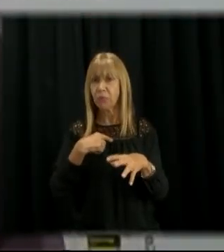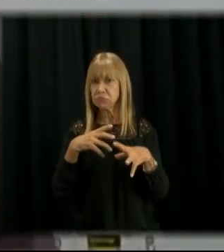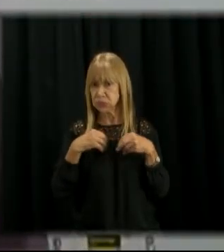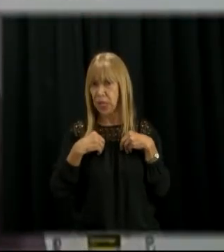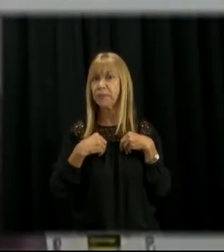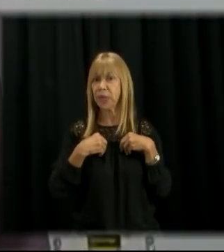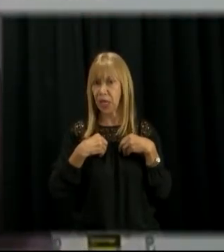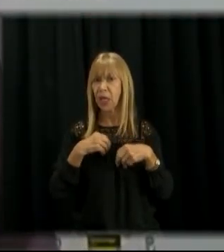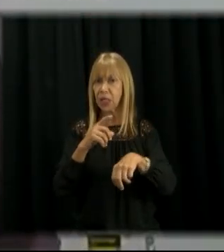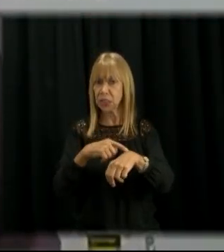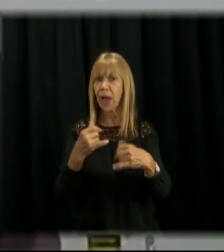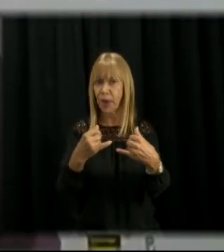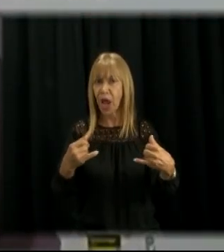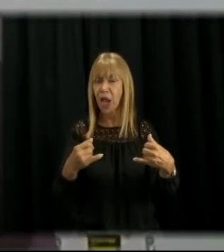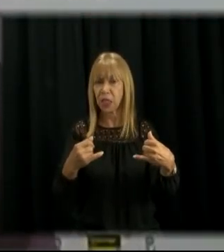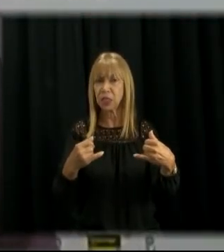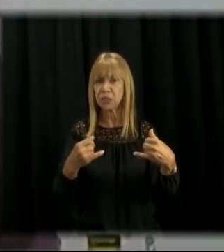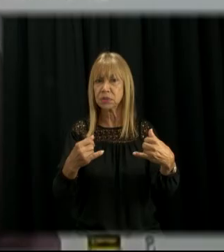Cualifico el tiempo